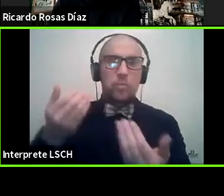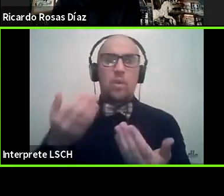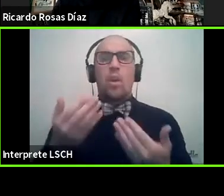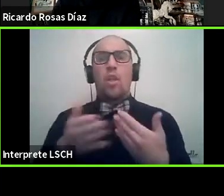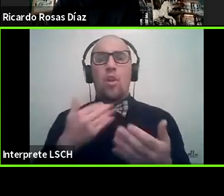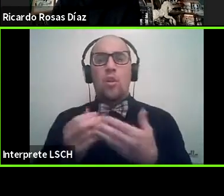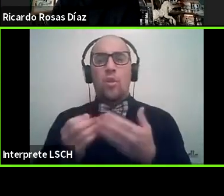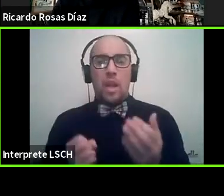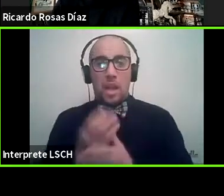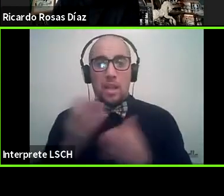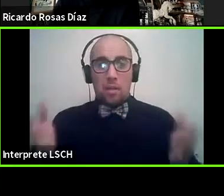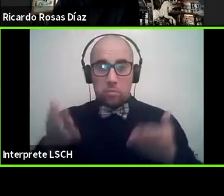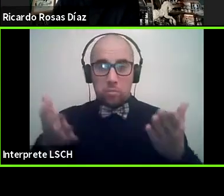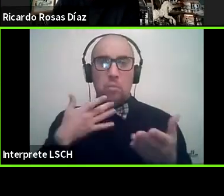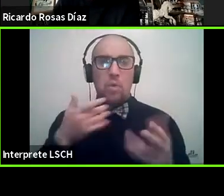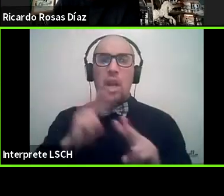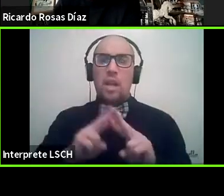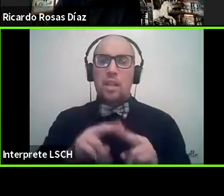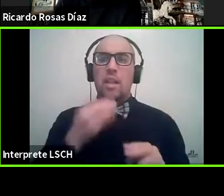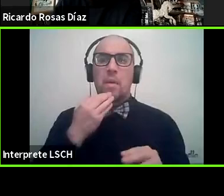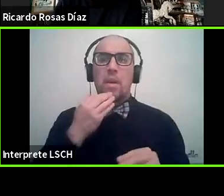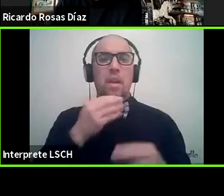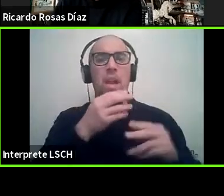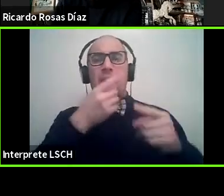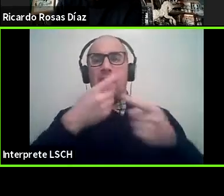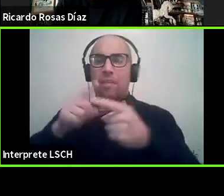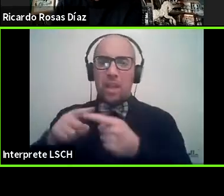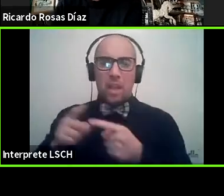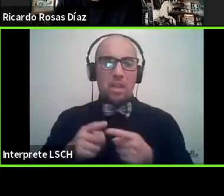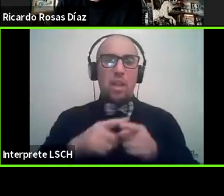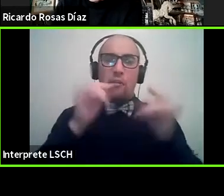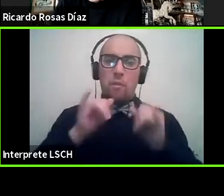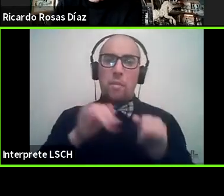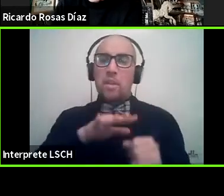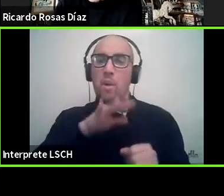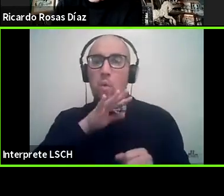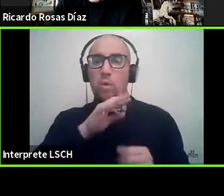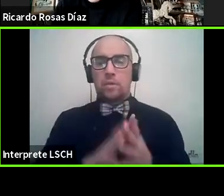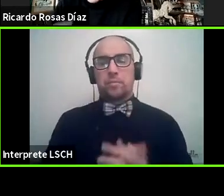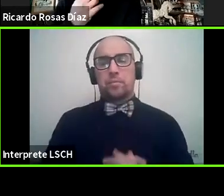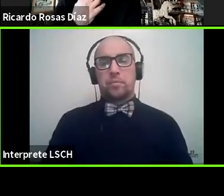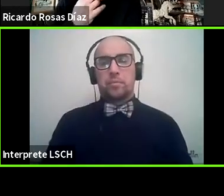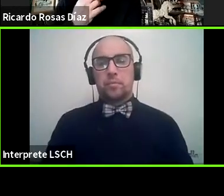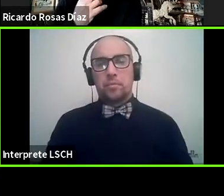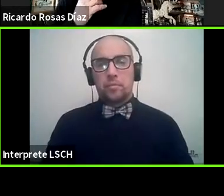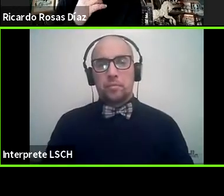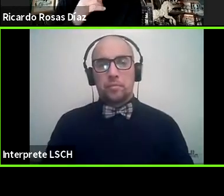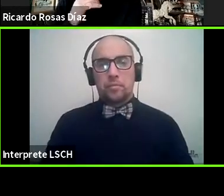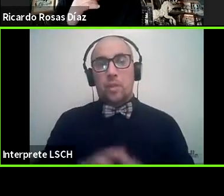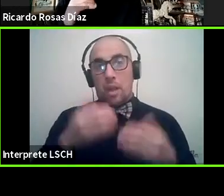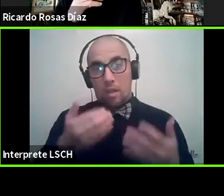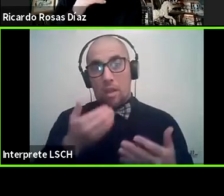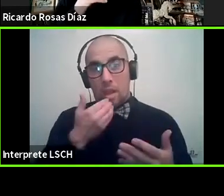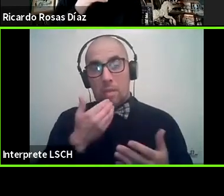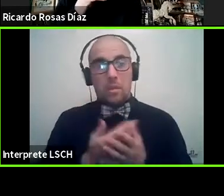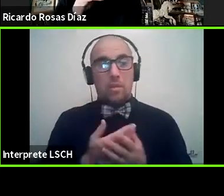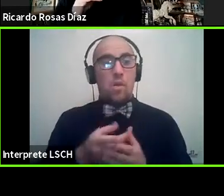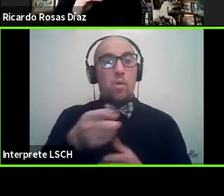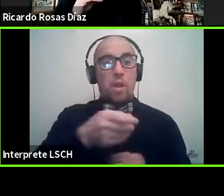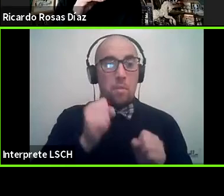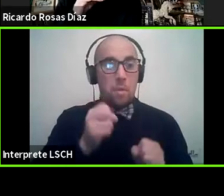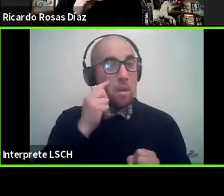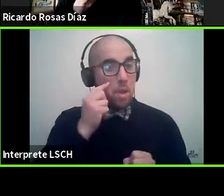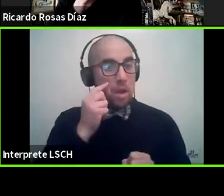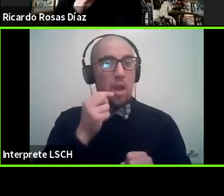la motivación por crearla y las diversas formas en que se puede utilizar, ¿ya? Además, van a poder conocer